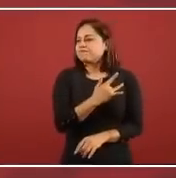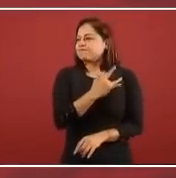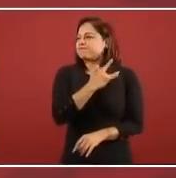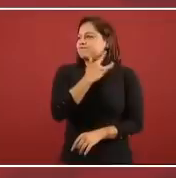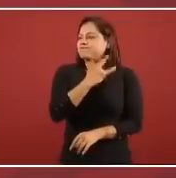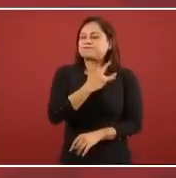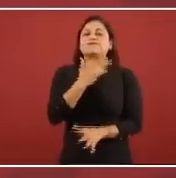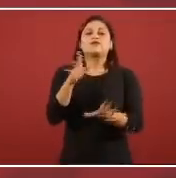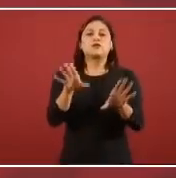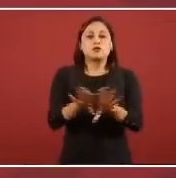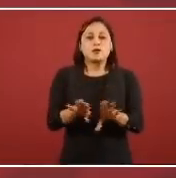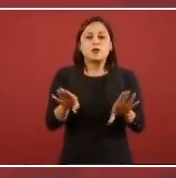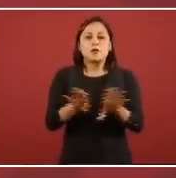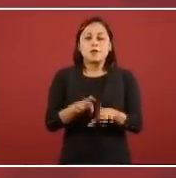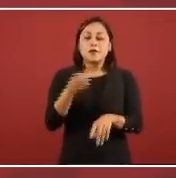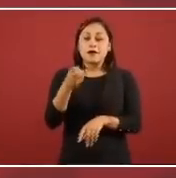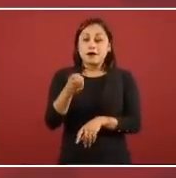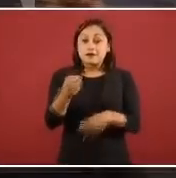estaba